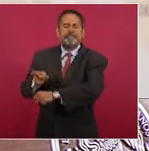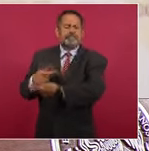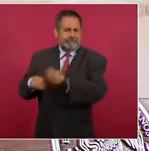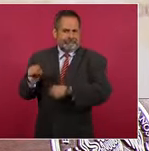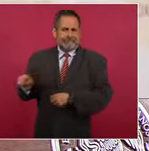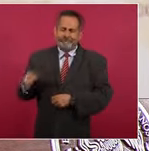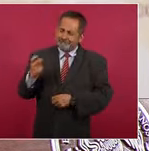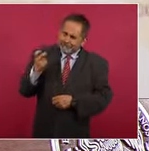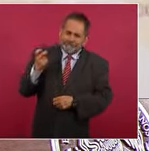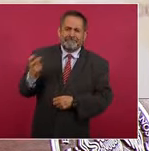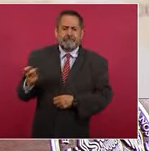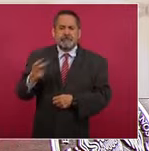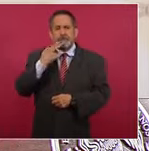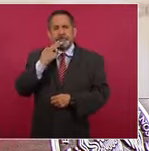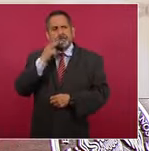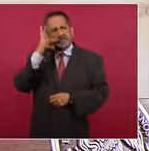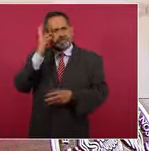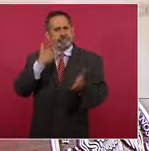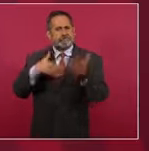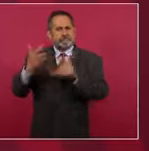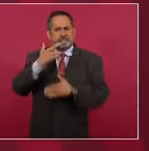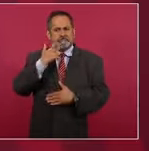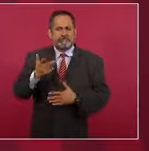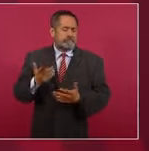De eso depende todo.